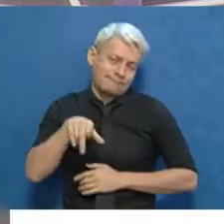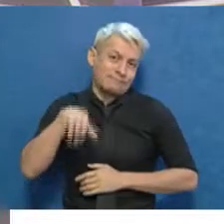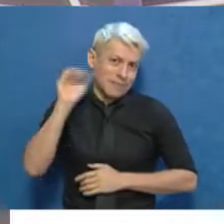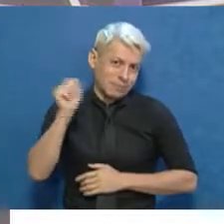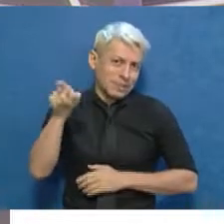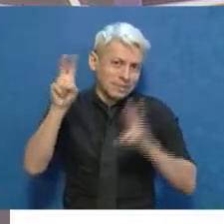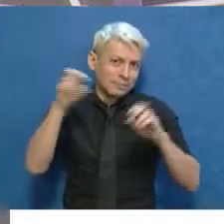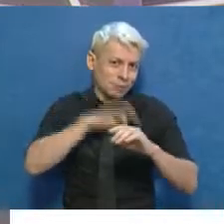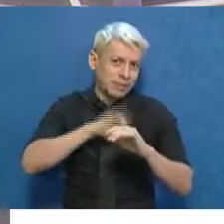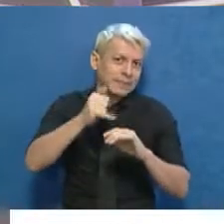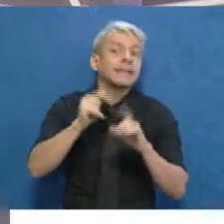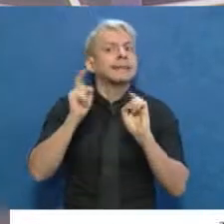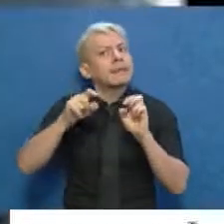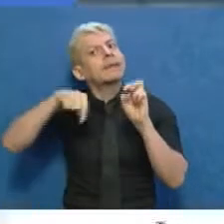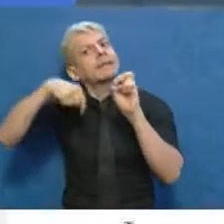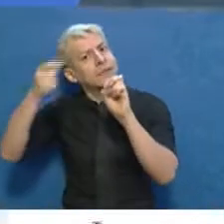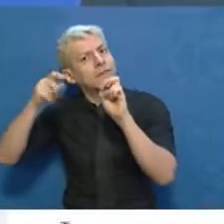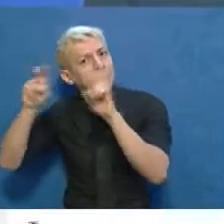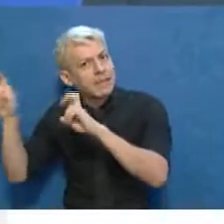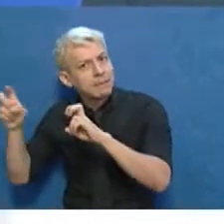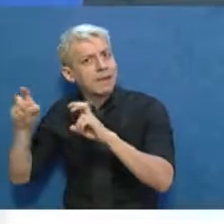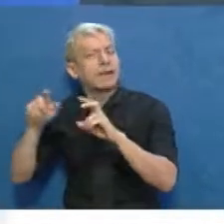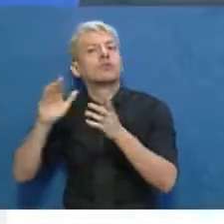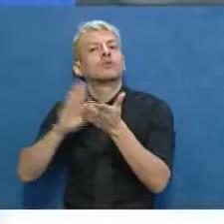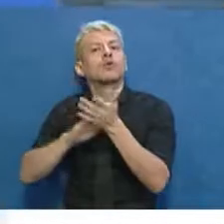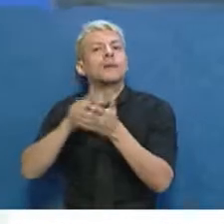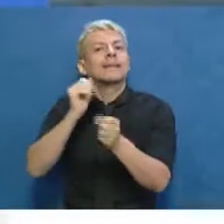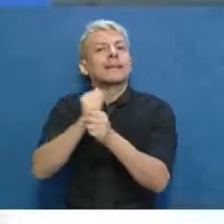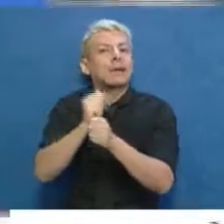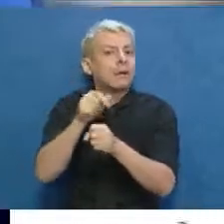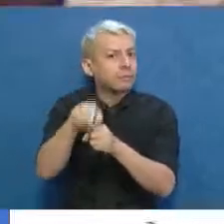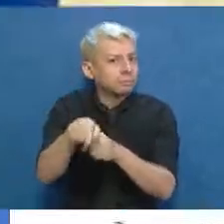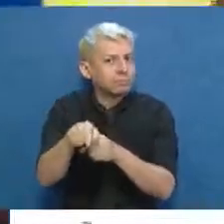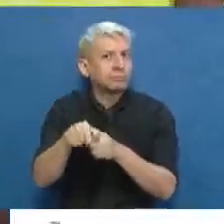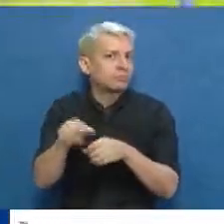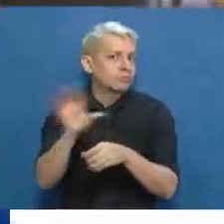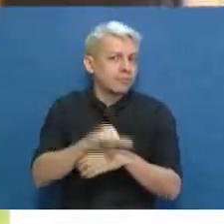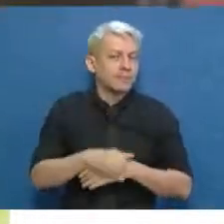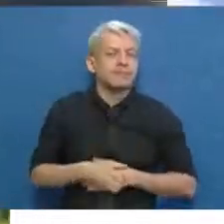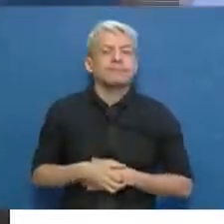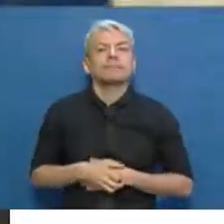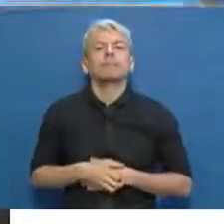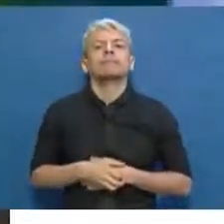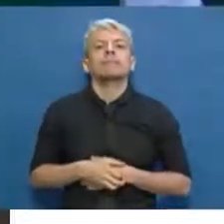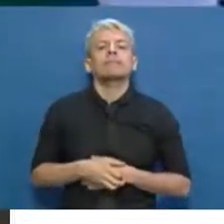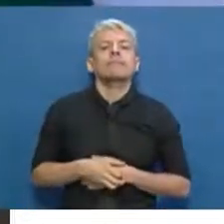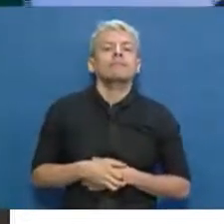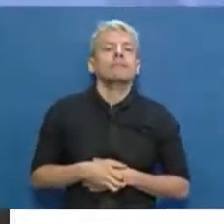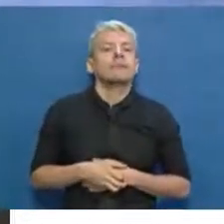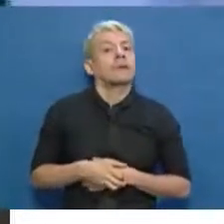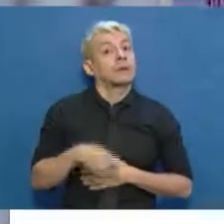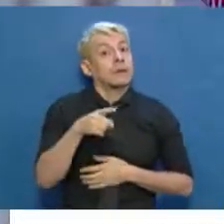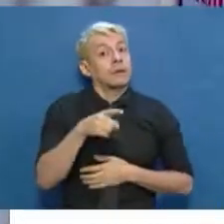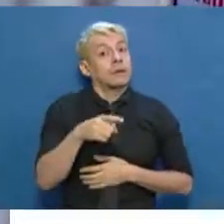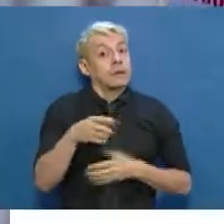en la discusión, sino también otras cuestiones laborales que hacen a la actividad todos los días. Y fueron a la justicia